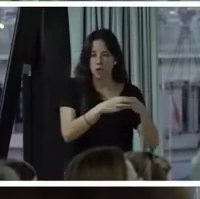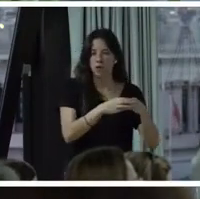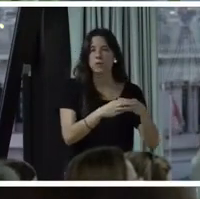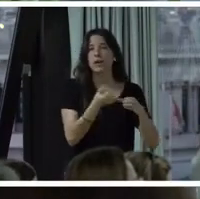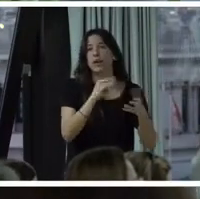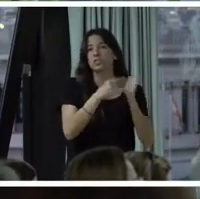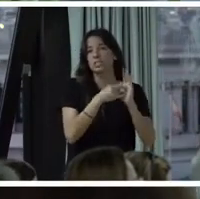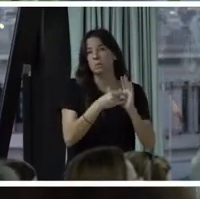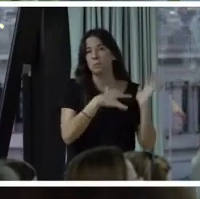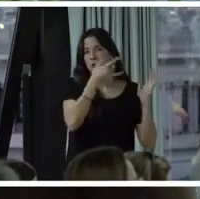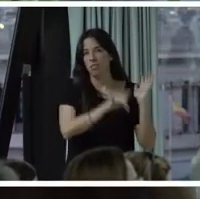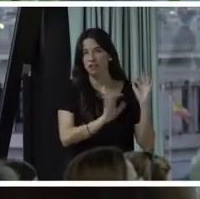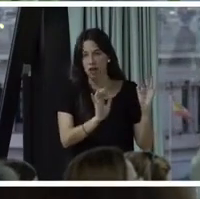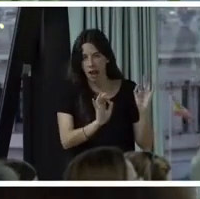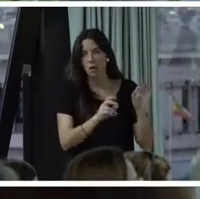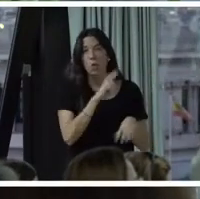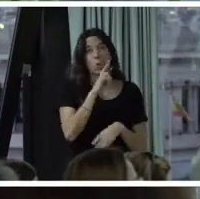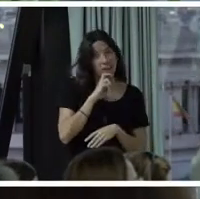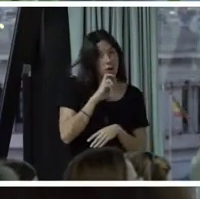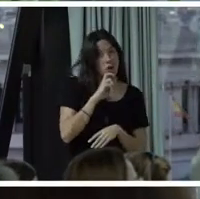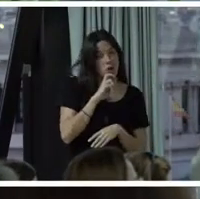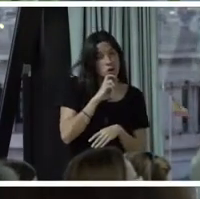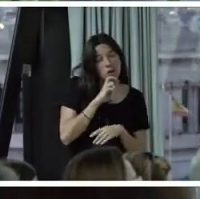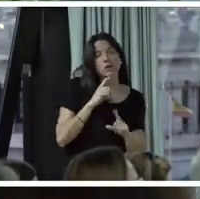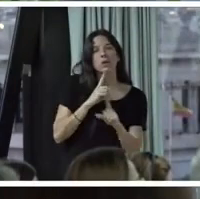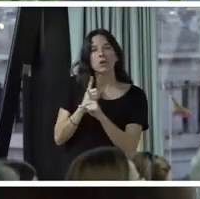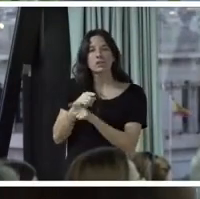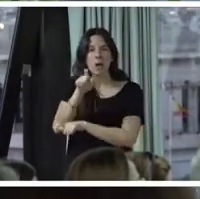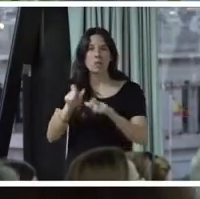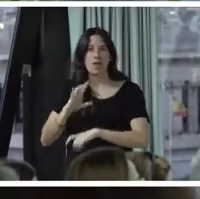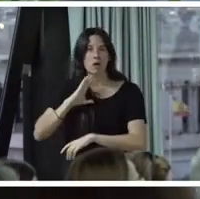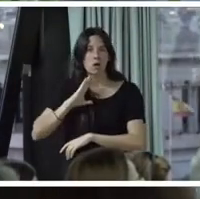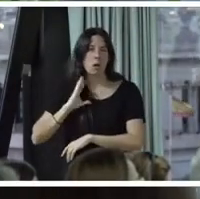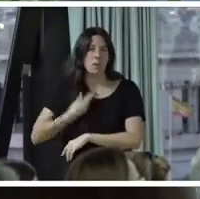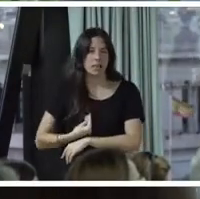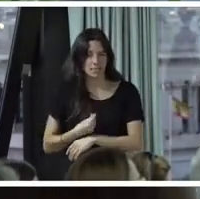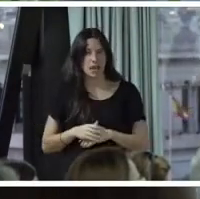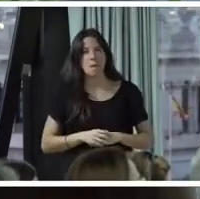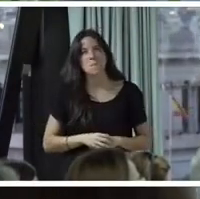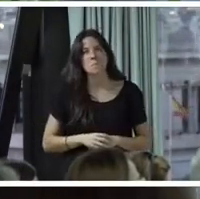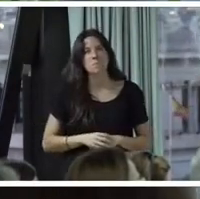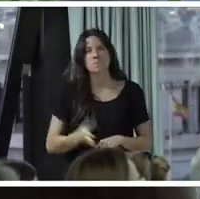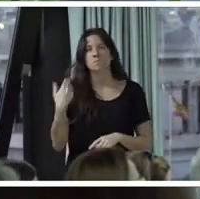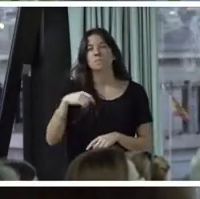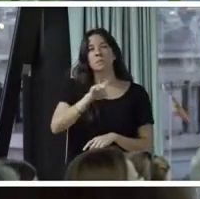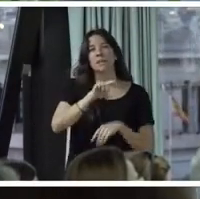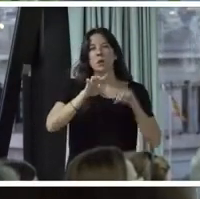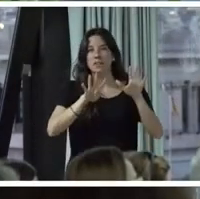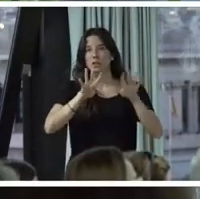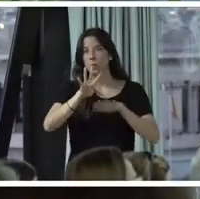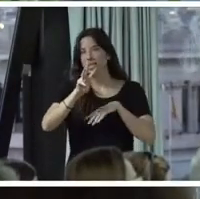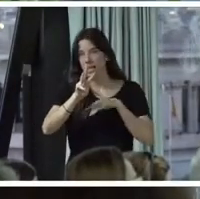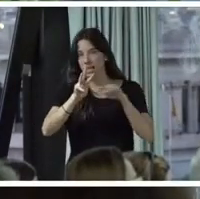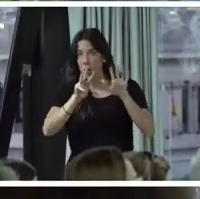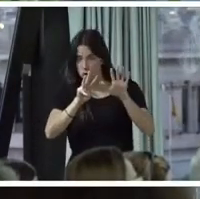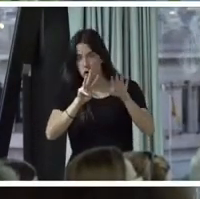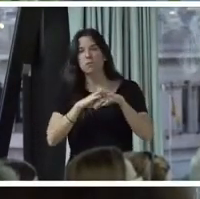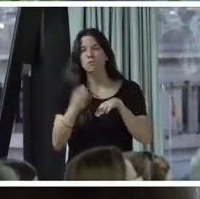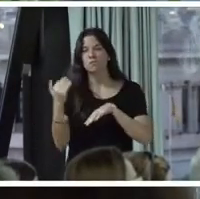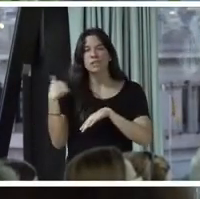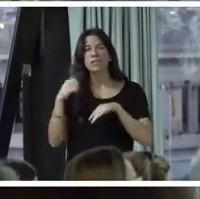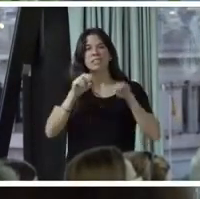un sistema confesional judío frente a la población Palestina en 1948 hubo